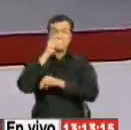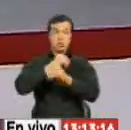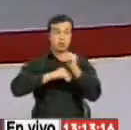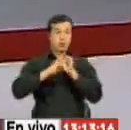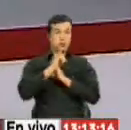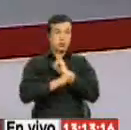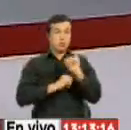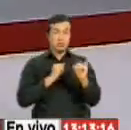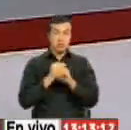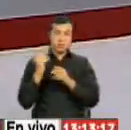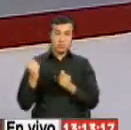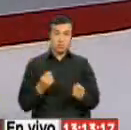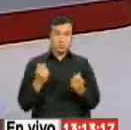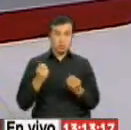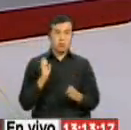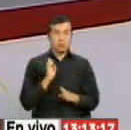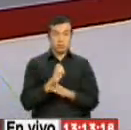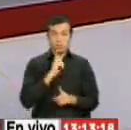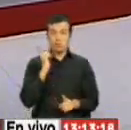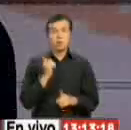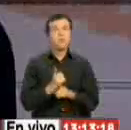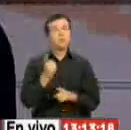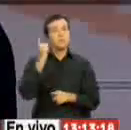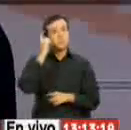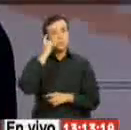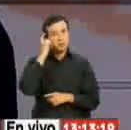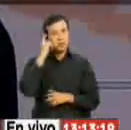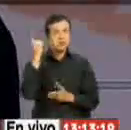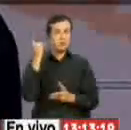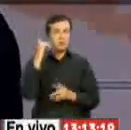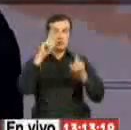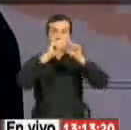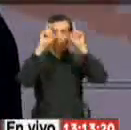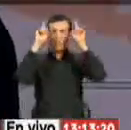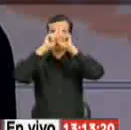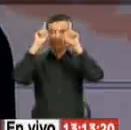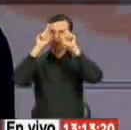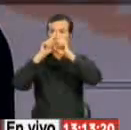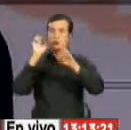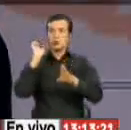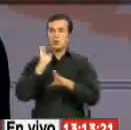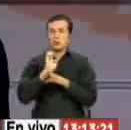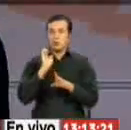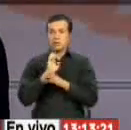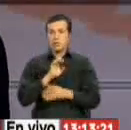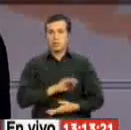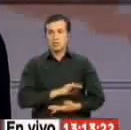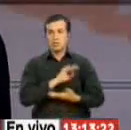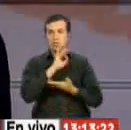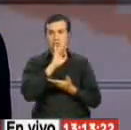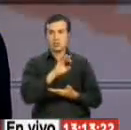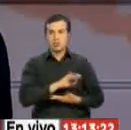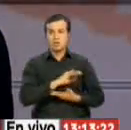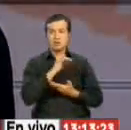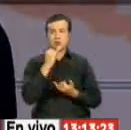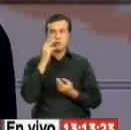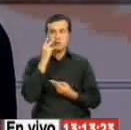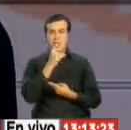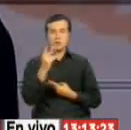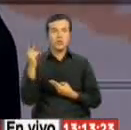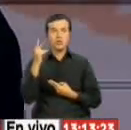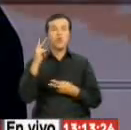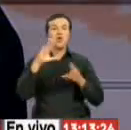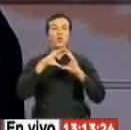venir a invertir en el país creemos que el empresariado ecuatoriano representado en esta ocasión por el